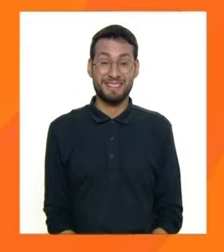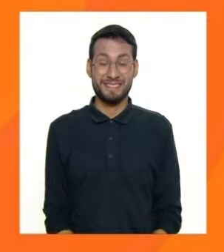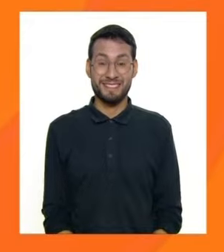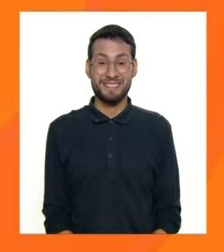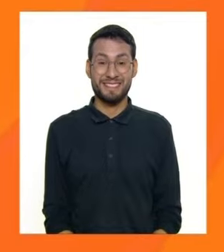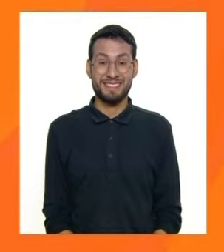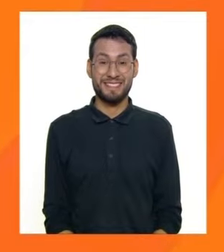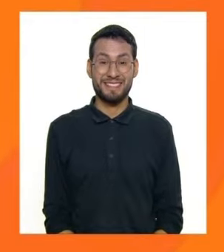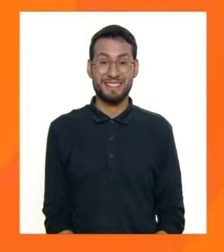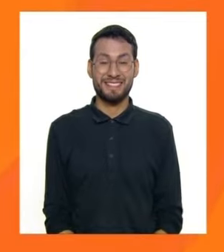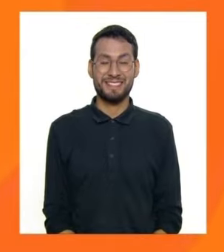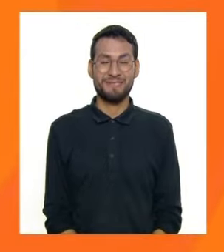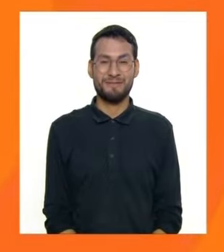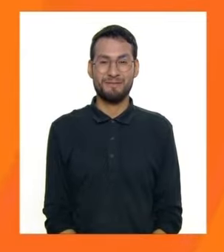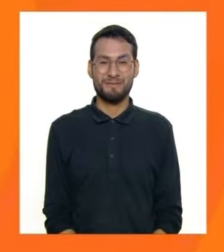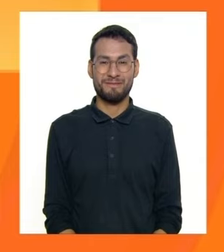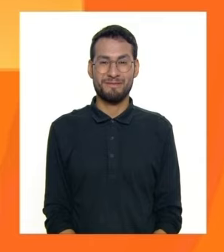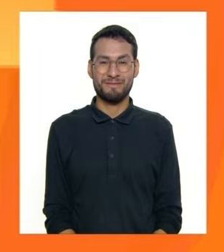gustó.